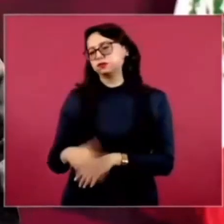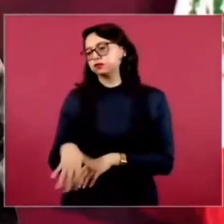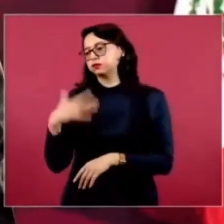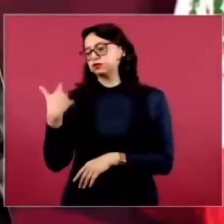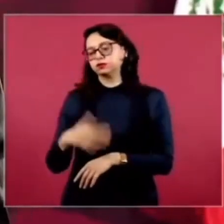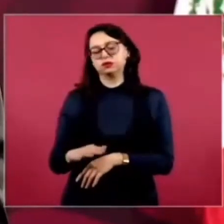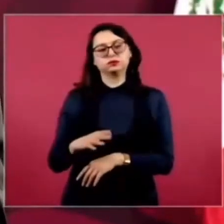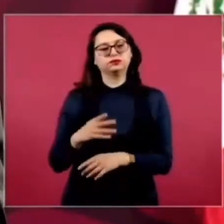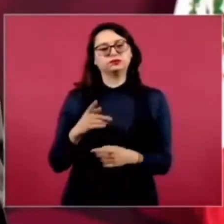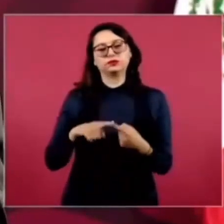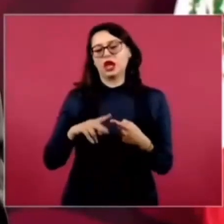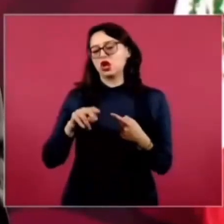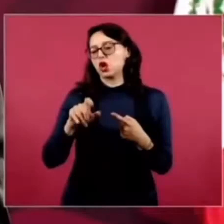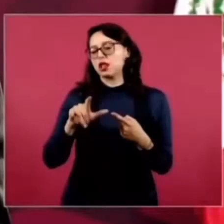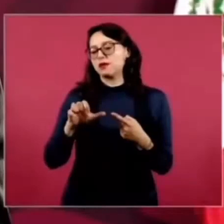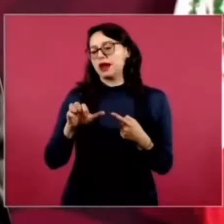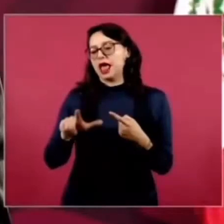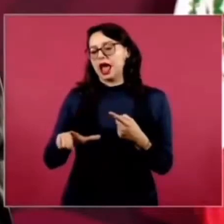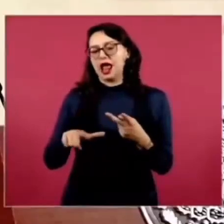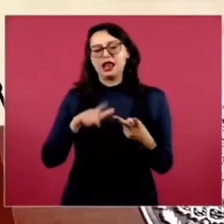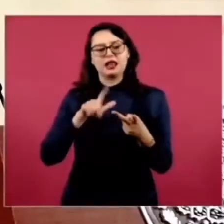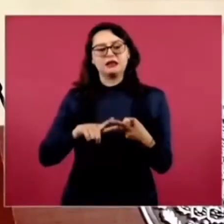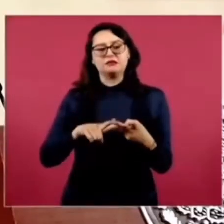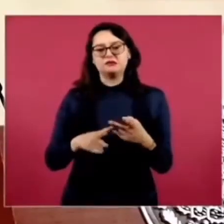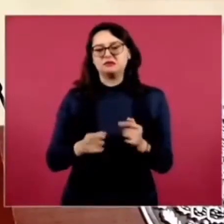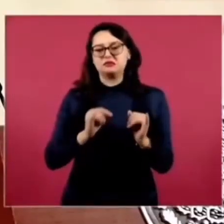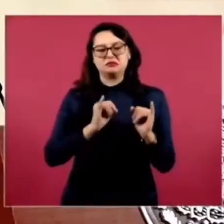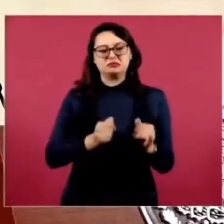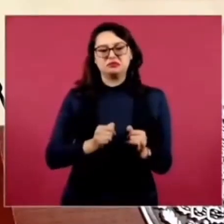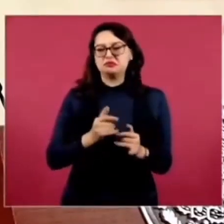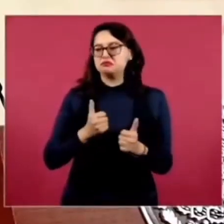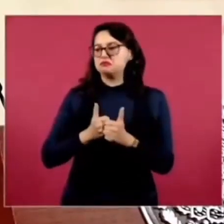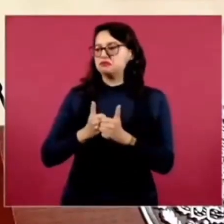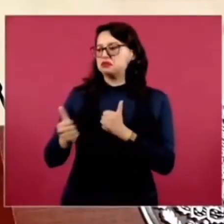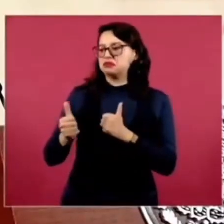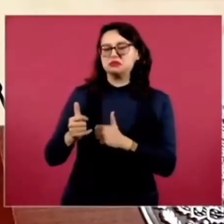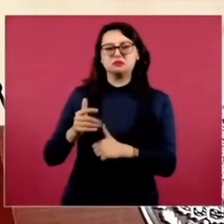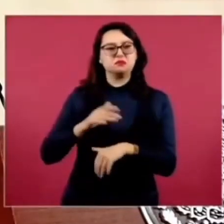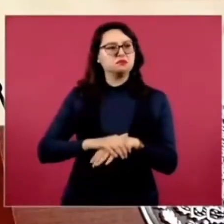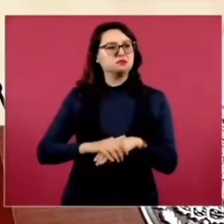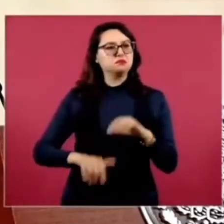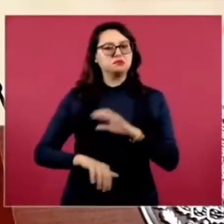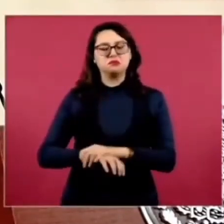neoliberales, individualistas, por el sometimiento,